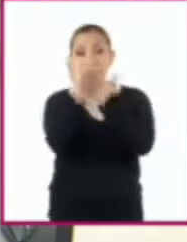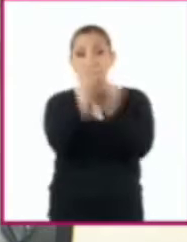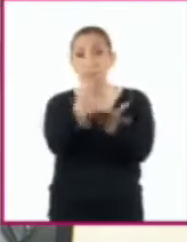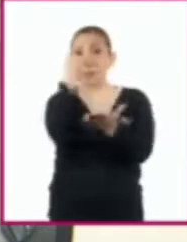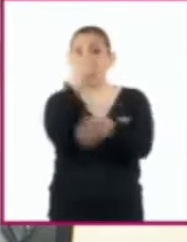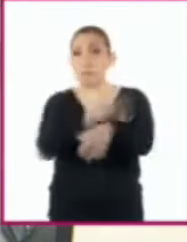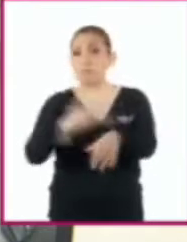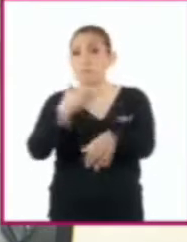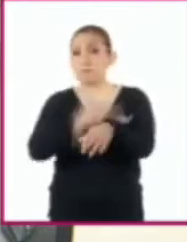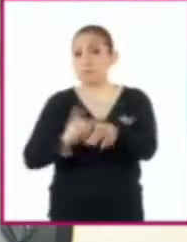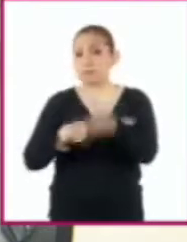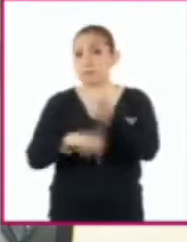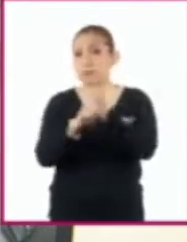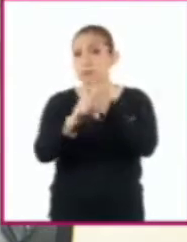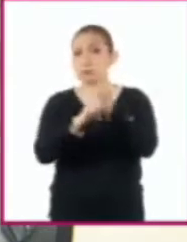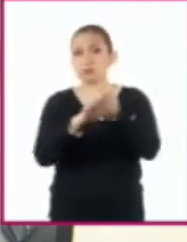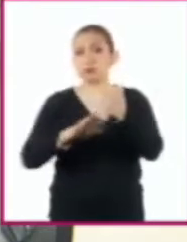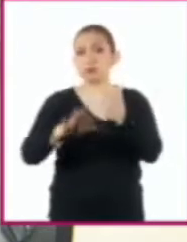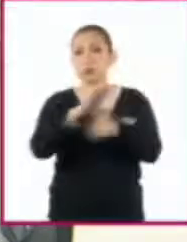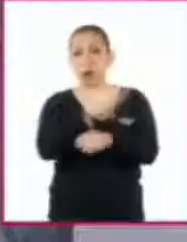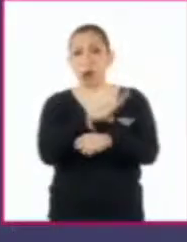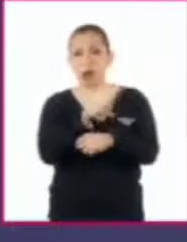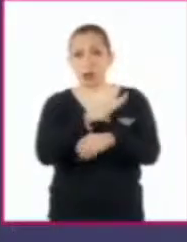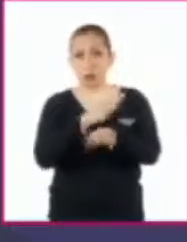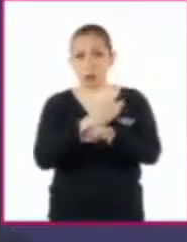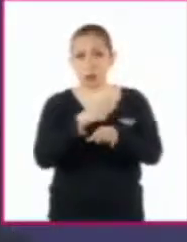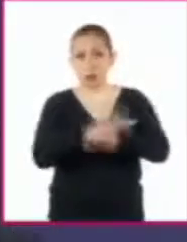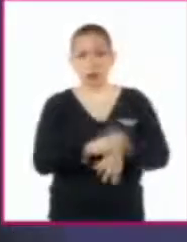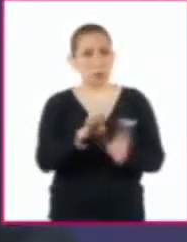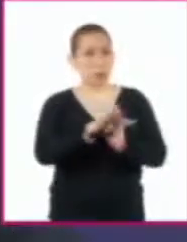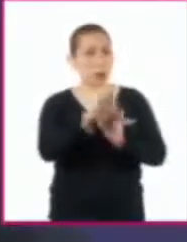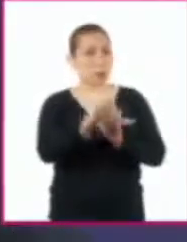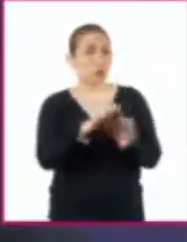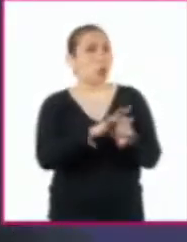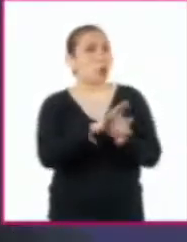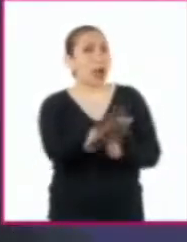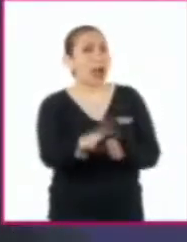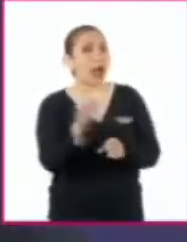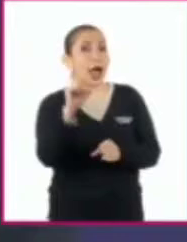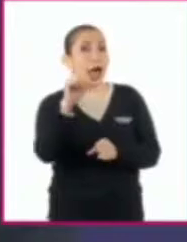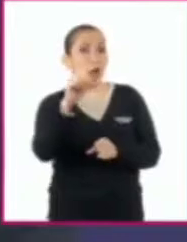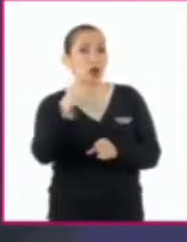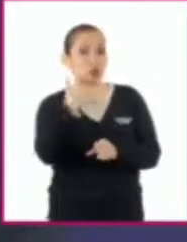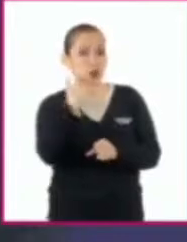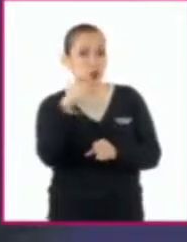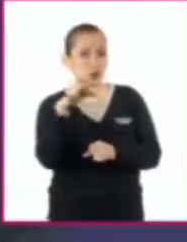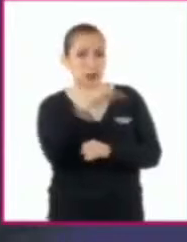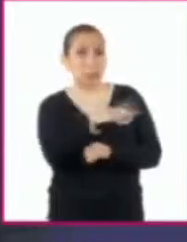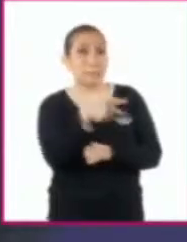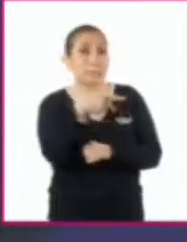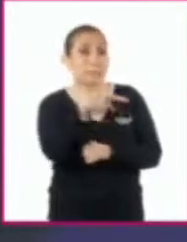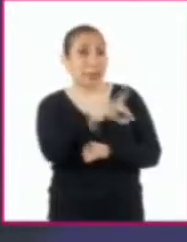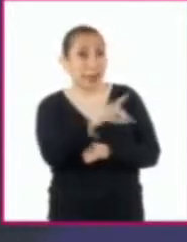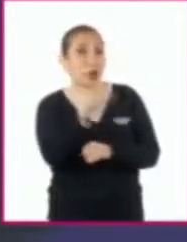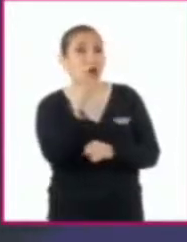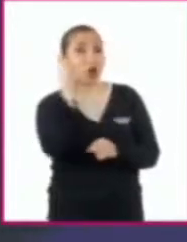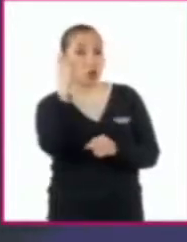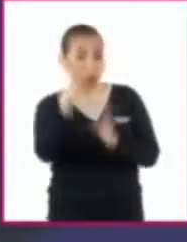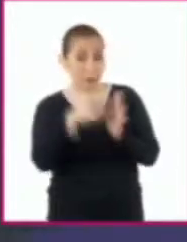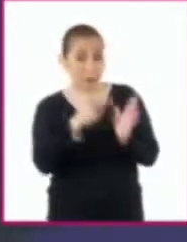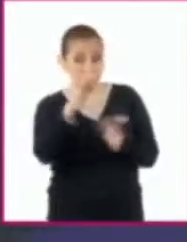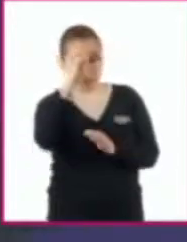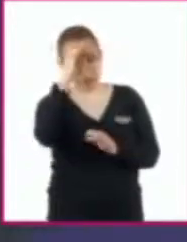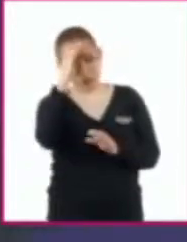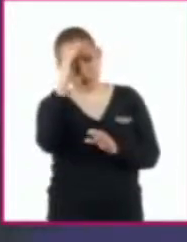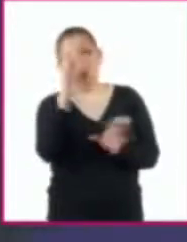a resolver las grandes problemáticas que enfrentamos. Un ejemplo de ello son las aguas residuales. Sin embargo, ¿alguna vez se